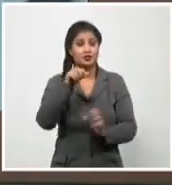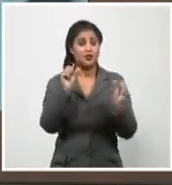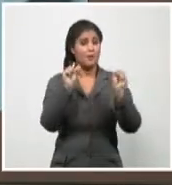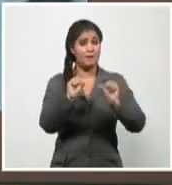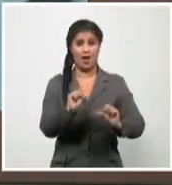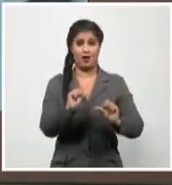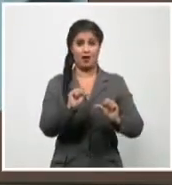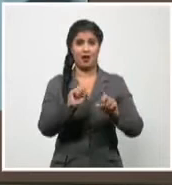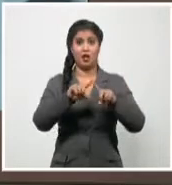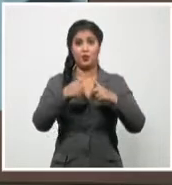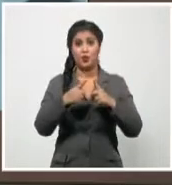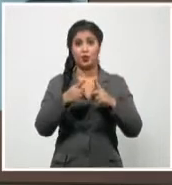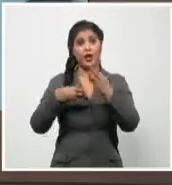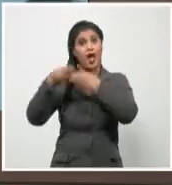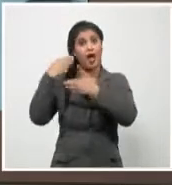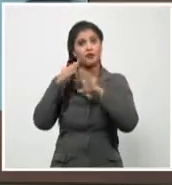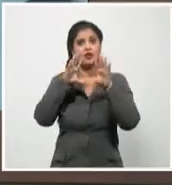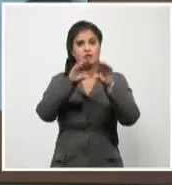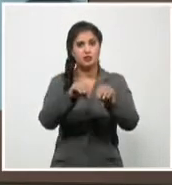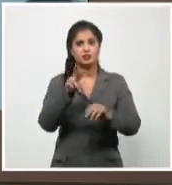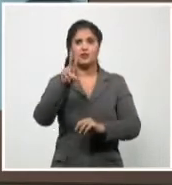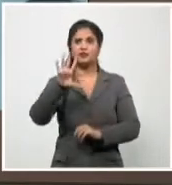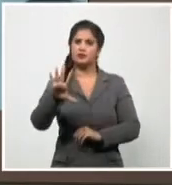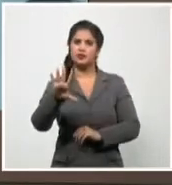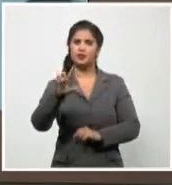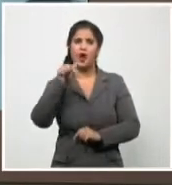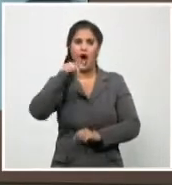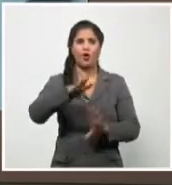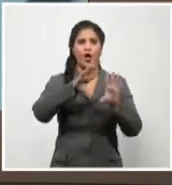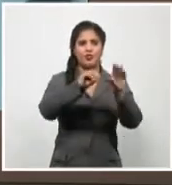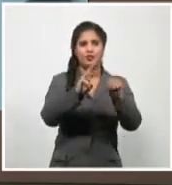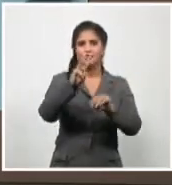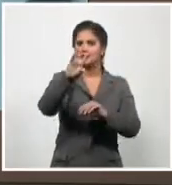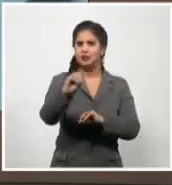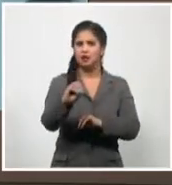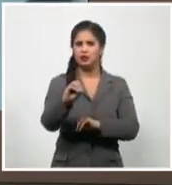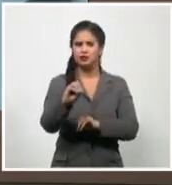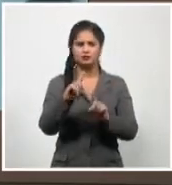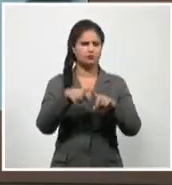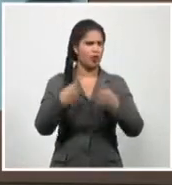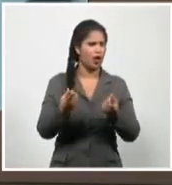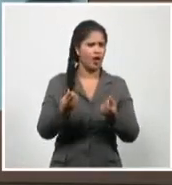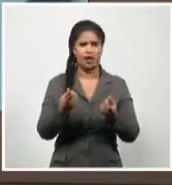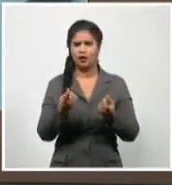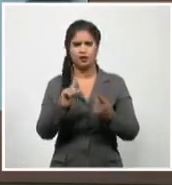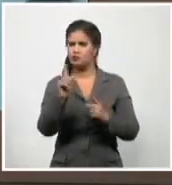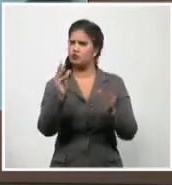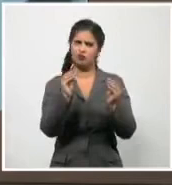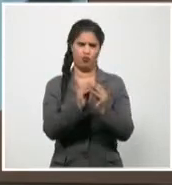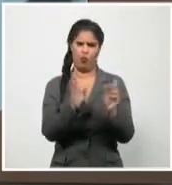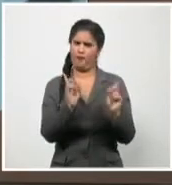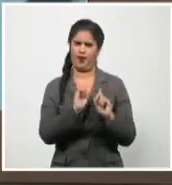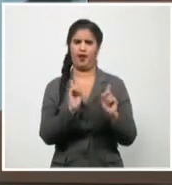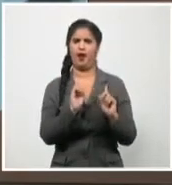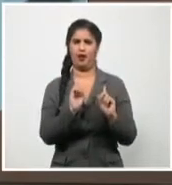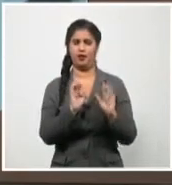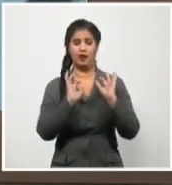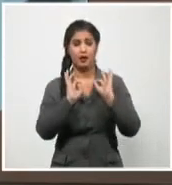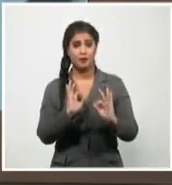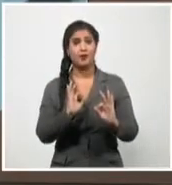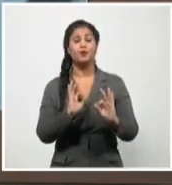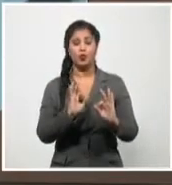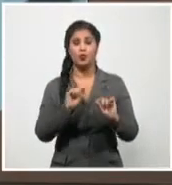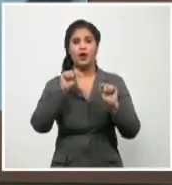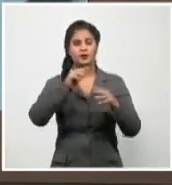a todos los actores de este proceso necesario para la economía nacional pero que ha sido postergado